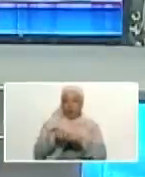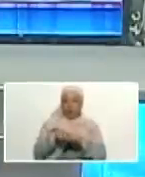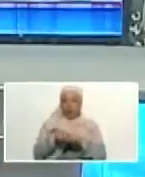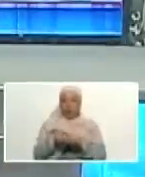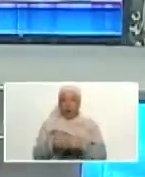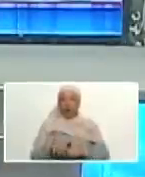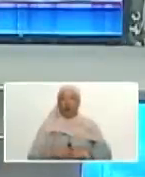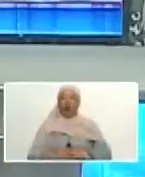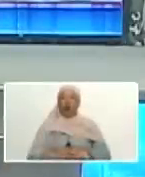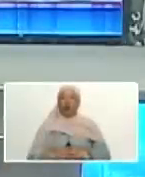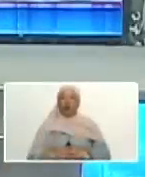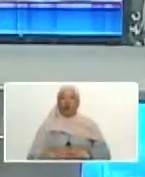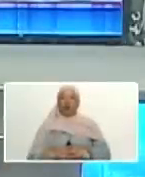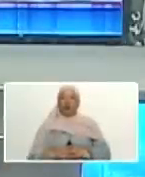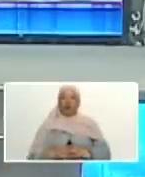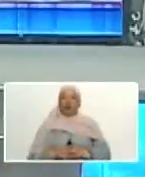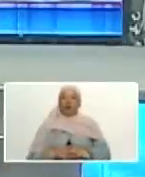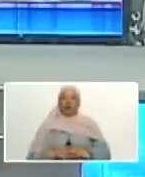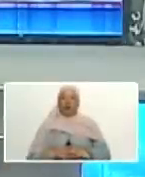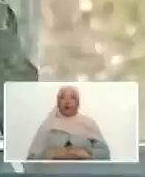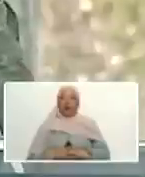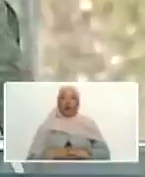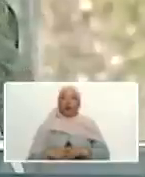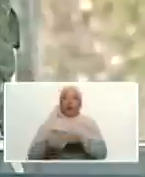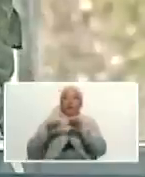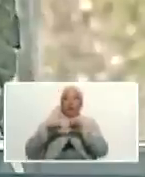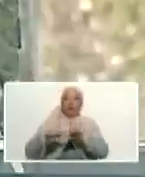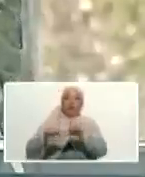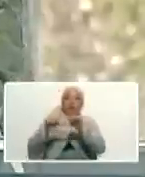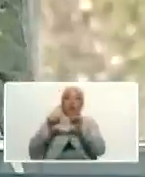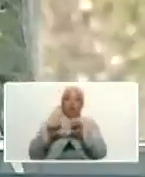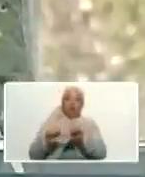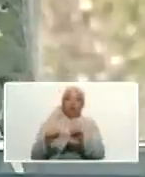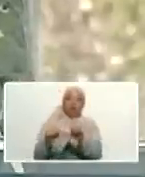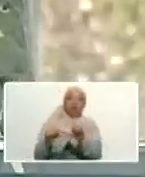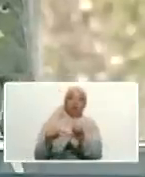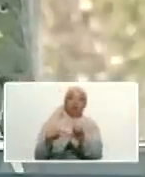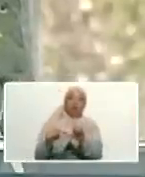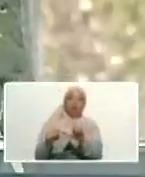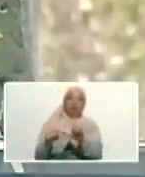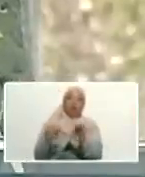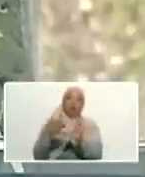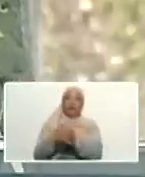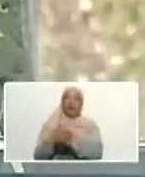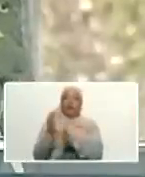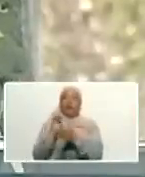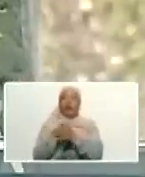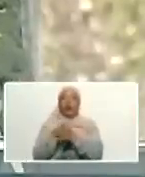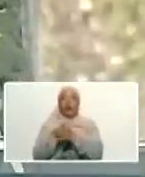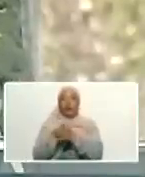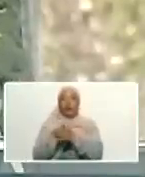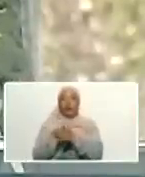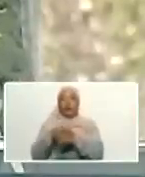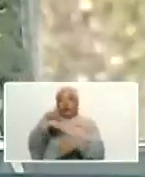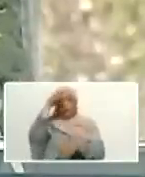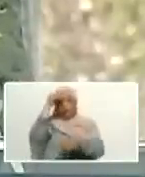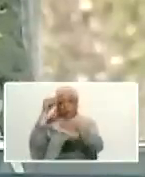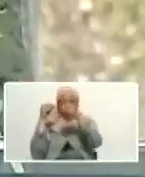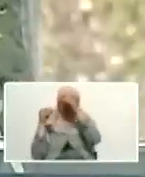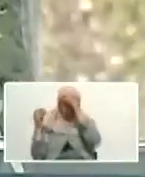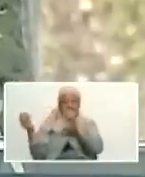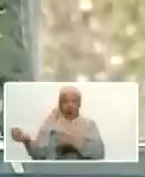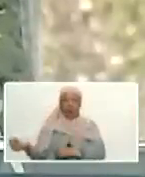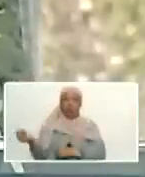Y tenemos que continuar, hay que revisar a detalle, padrino, aprendiendo a hacer